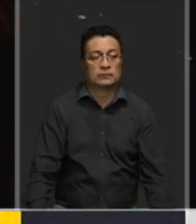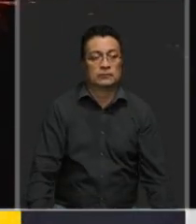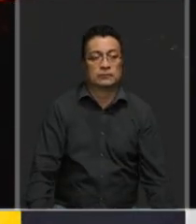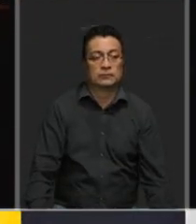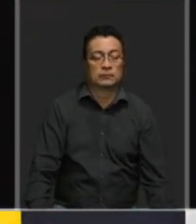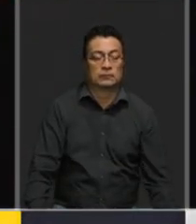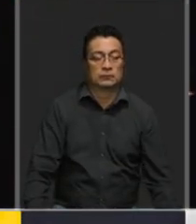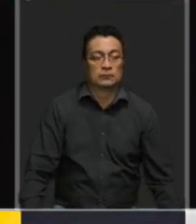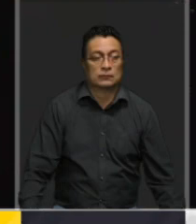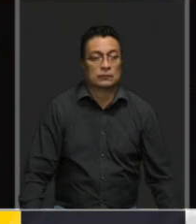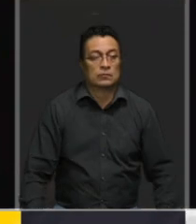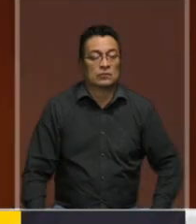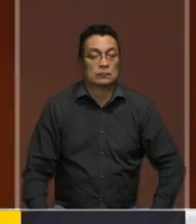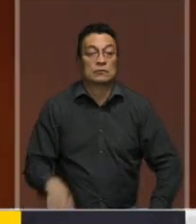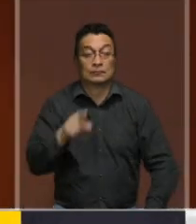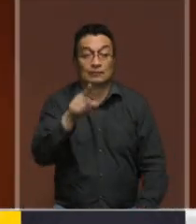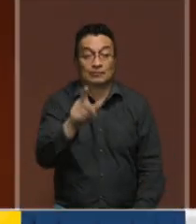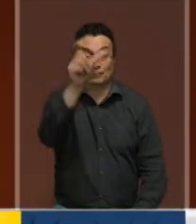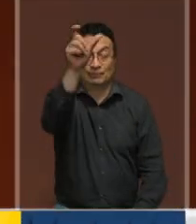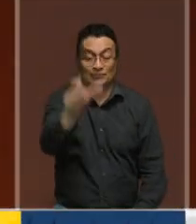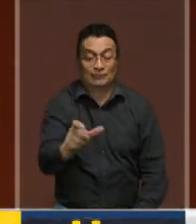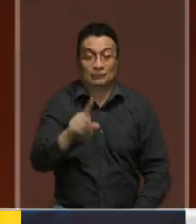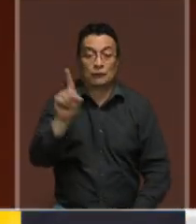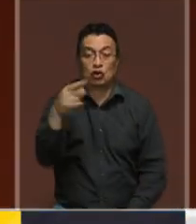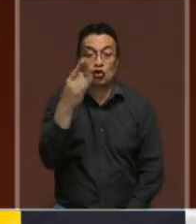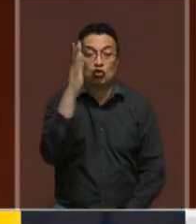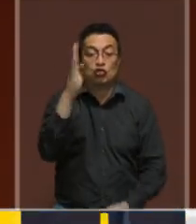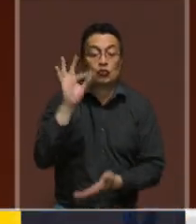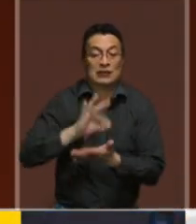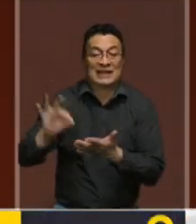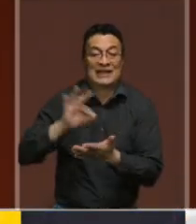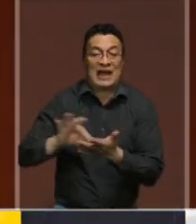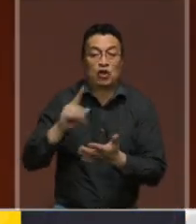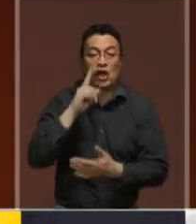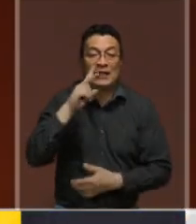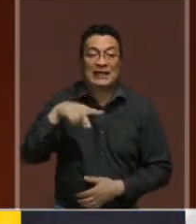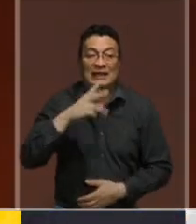La voz entonces del subsecretario del Interior haciendo el balance.